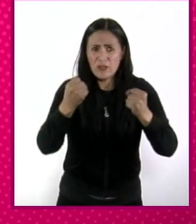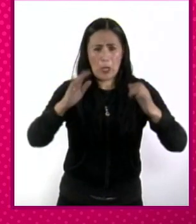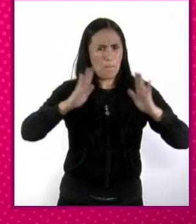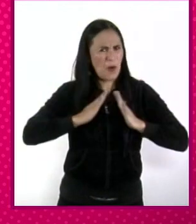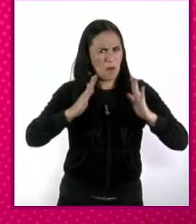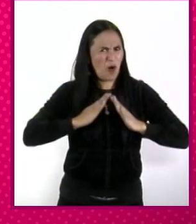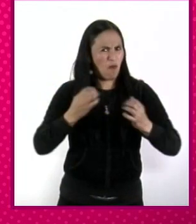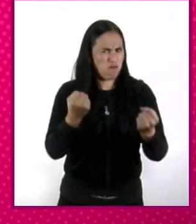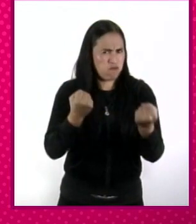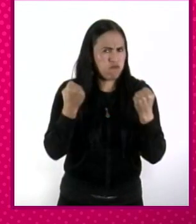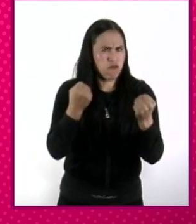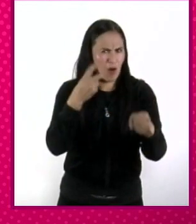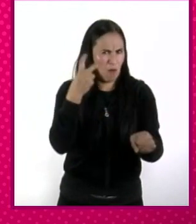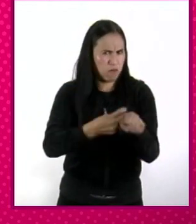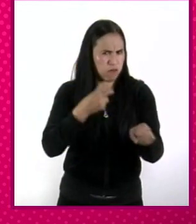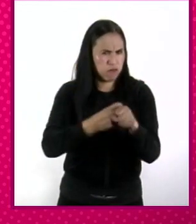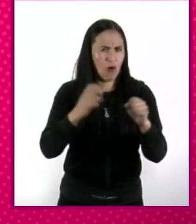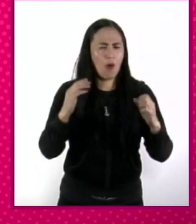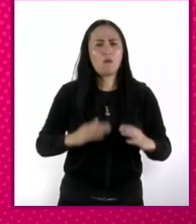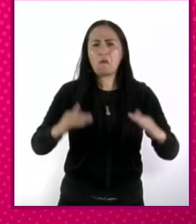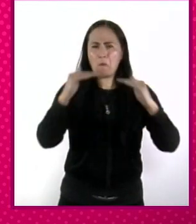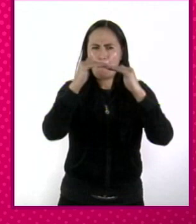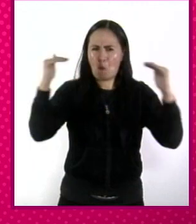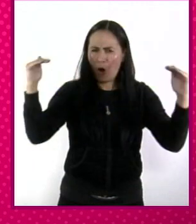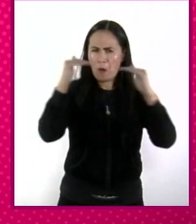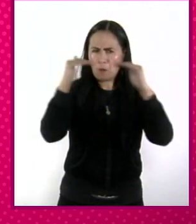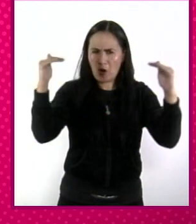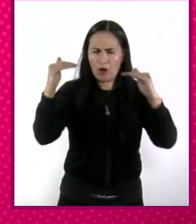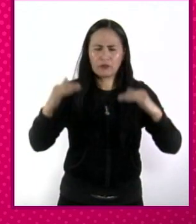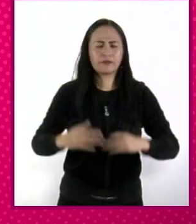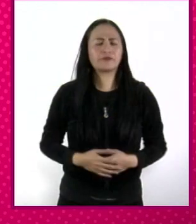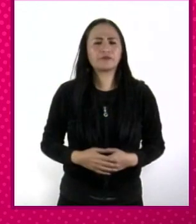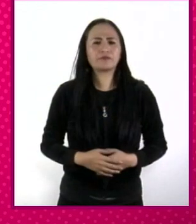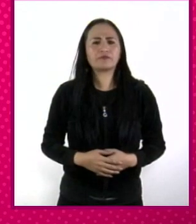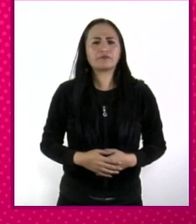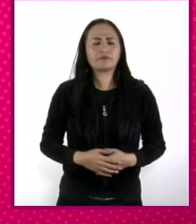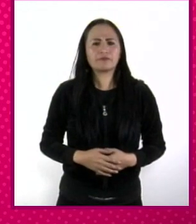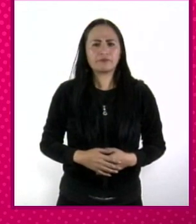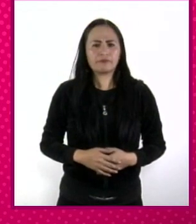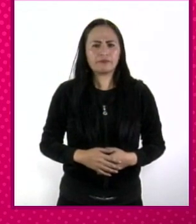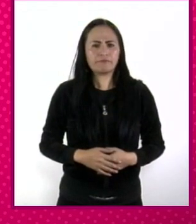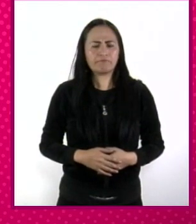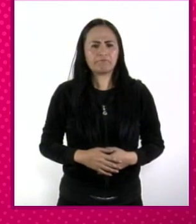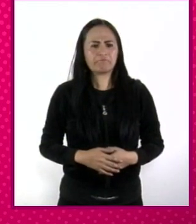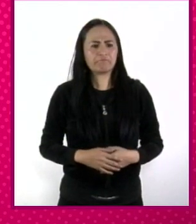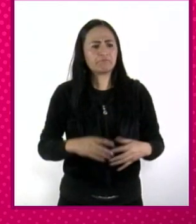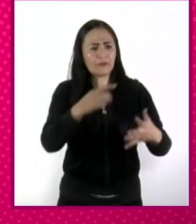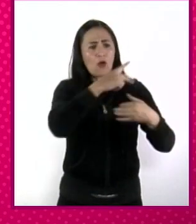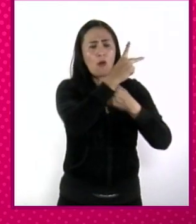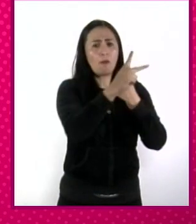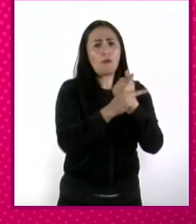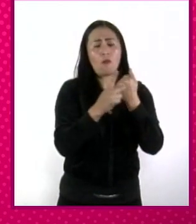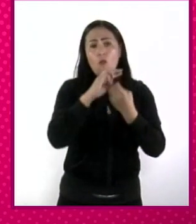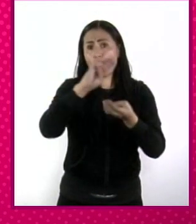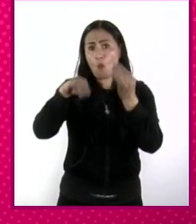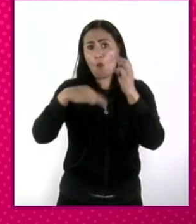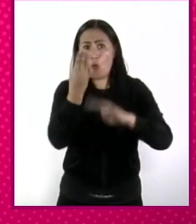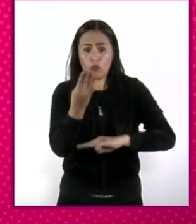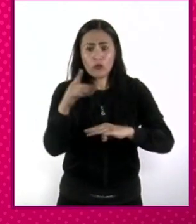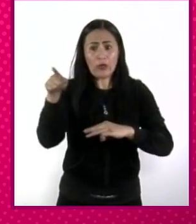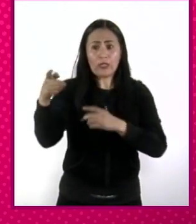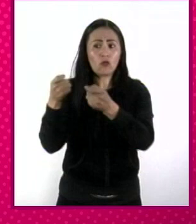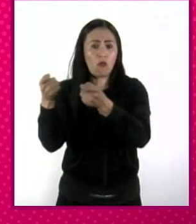militarmente, con una mayor hegemonía, con una mayor influencia en todo el mundo. Eran los